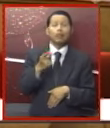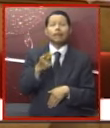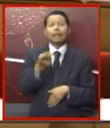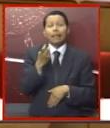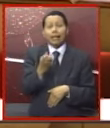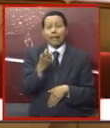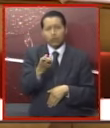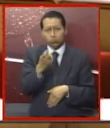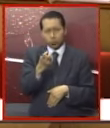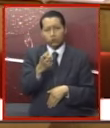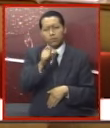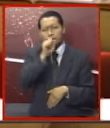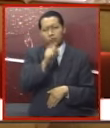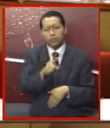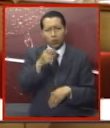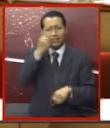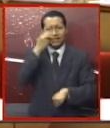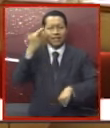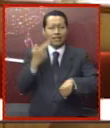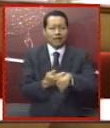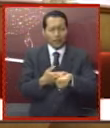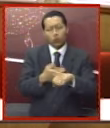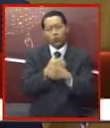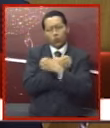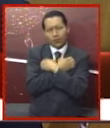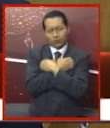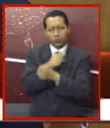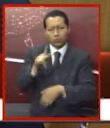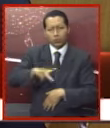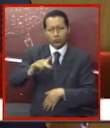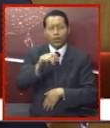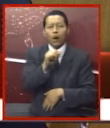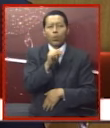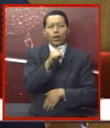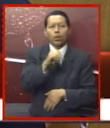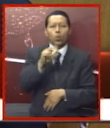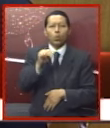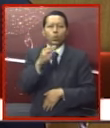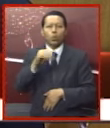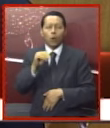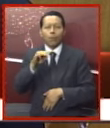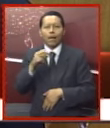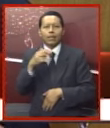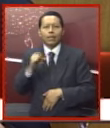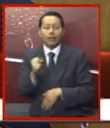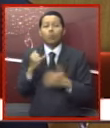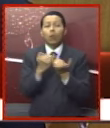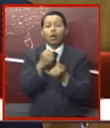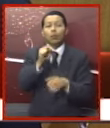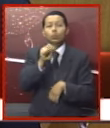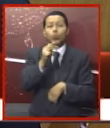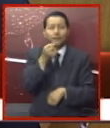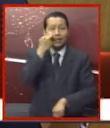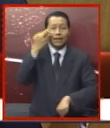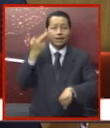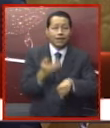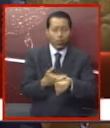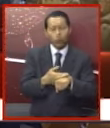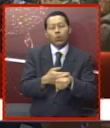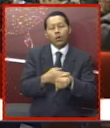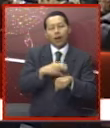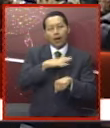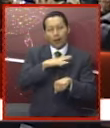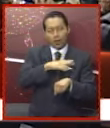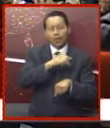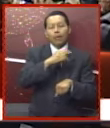Ahí conocieron, por parte del secretario de Educación Pública, Aurelio Nuño Mayer, y los subsecretarios de Educación Básica y de Educación Media Superior,